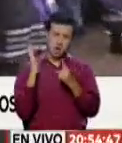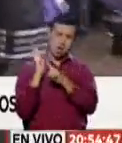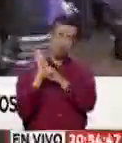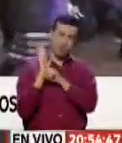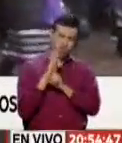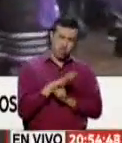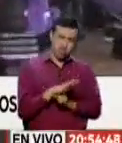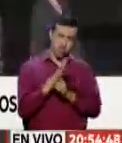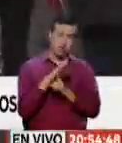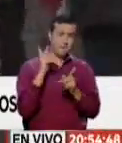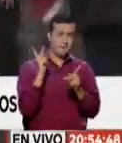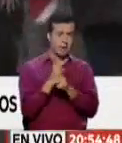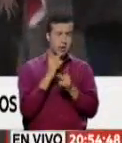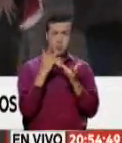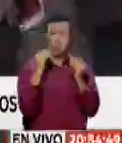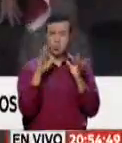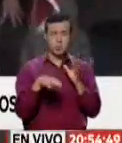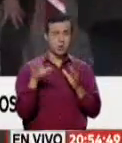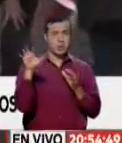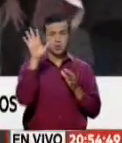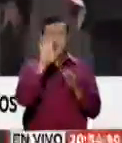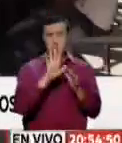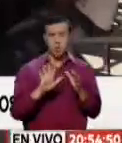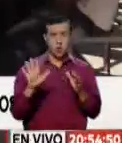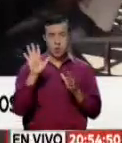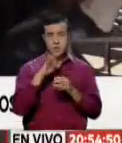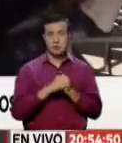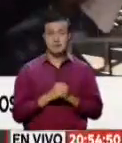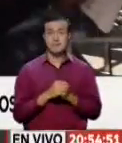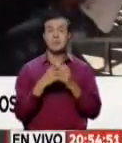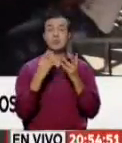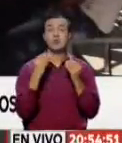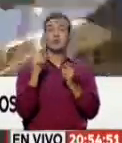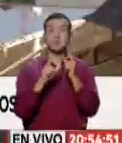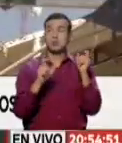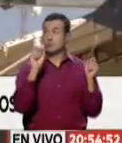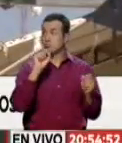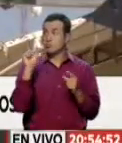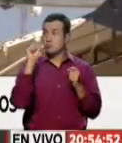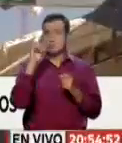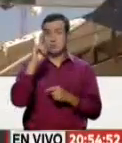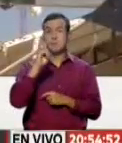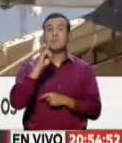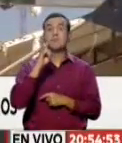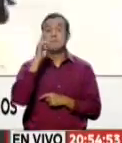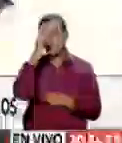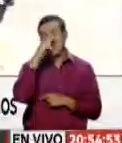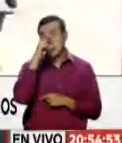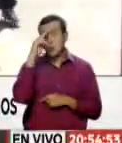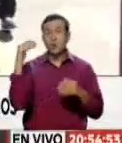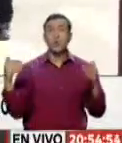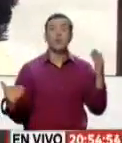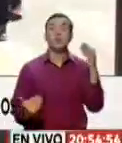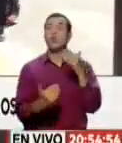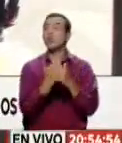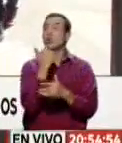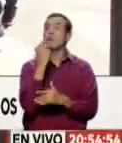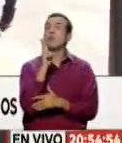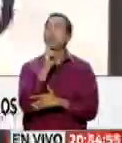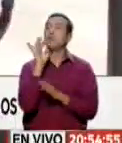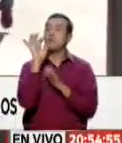opresión y la inseguridad en muchos rincones de la tierra. Cientos de migrantes que llegan a México en la nueva caravana proveniente de